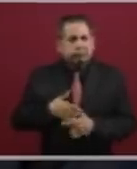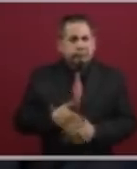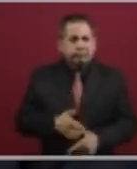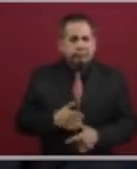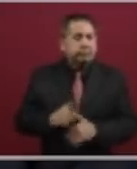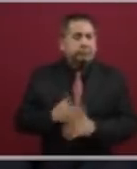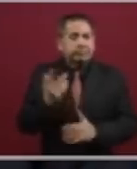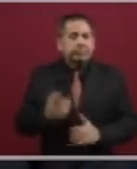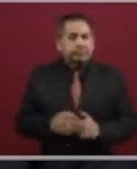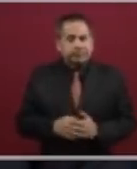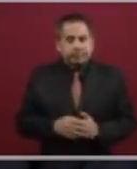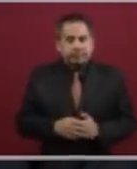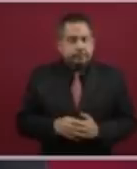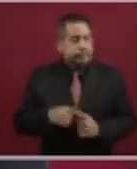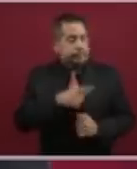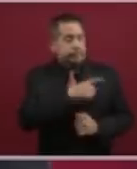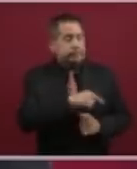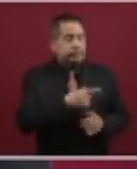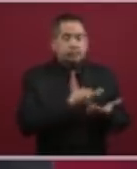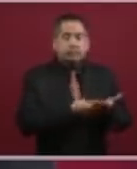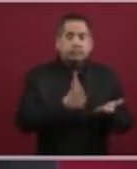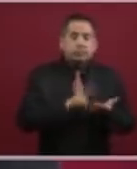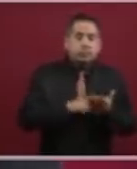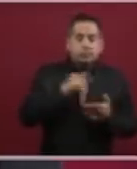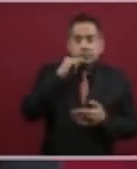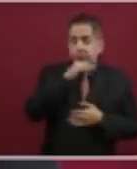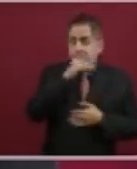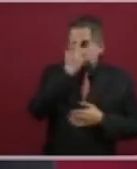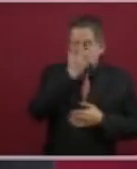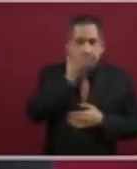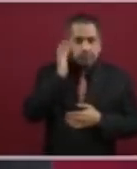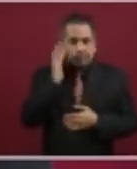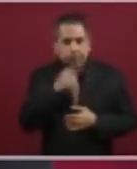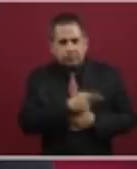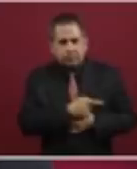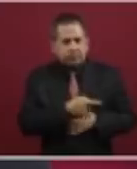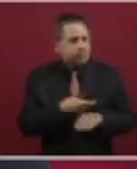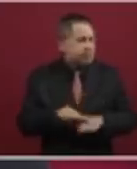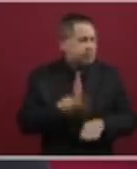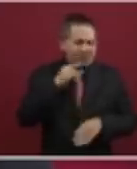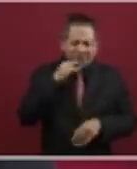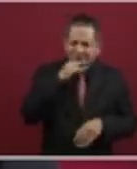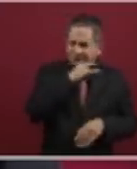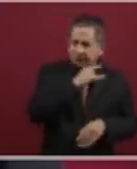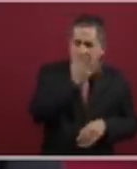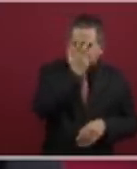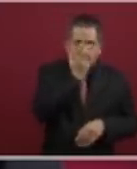por la doble moral, porque son muy hipócritas.